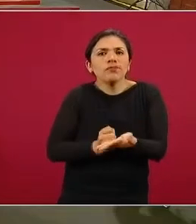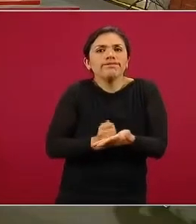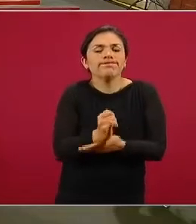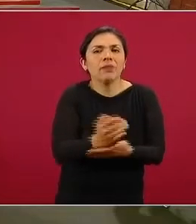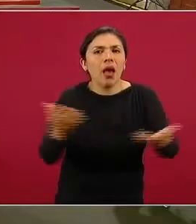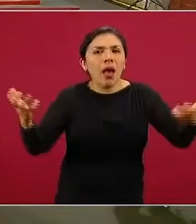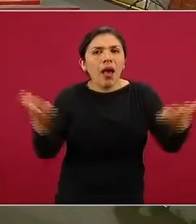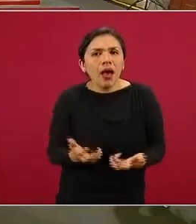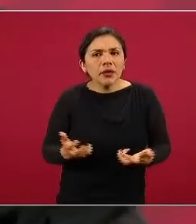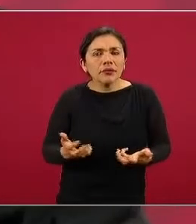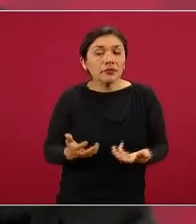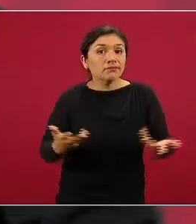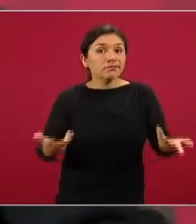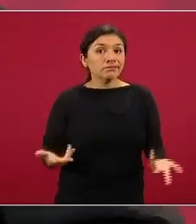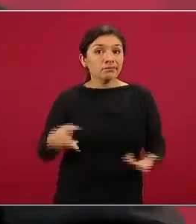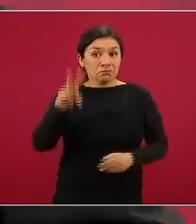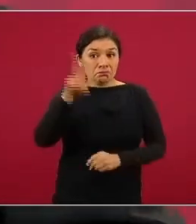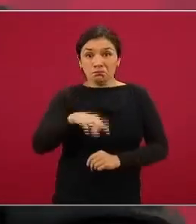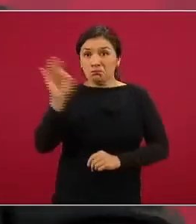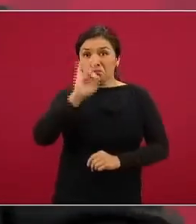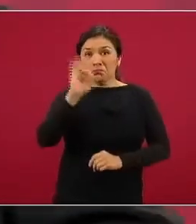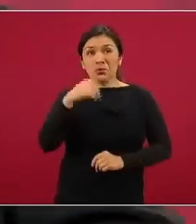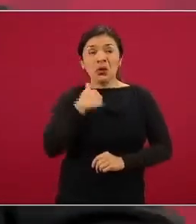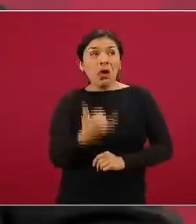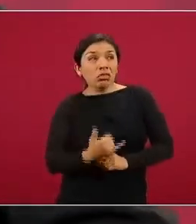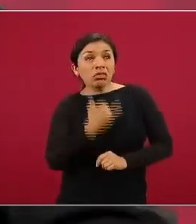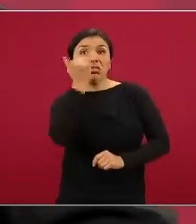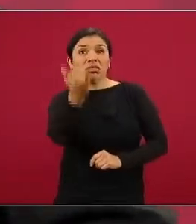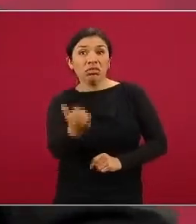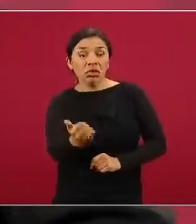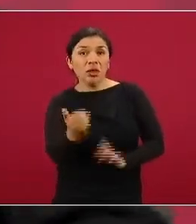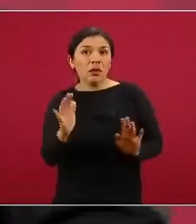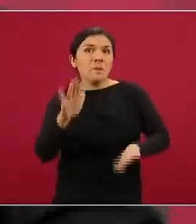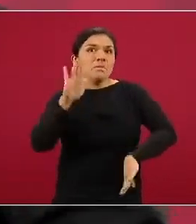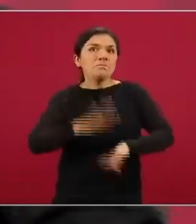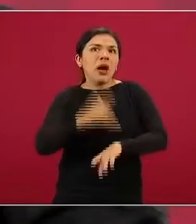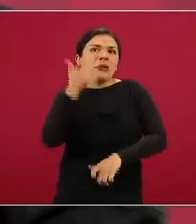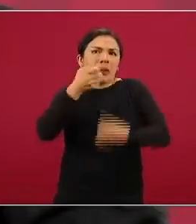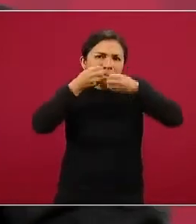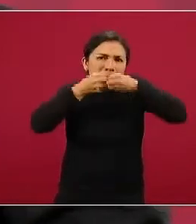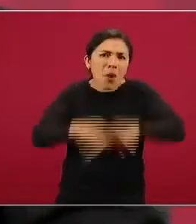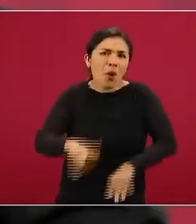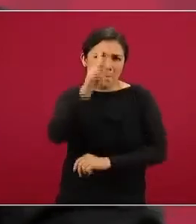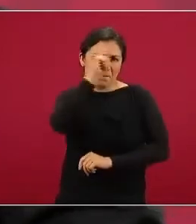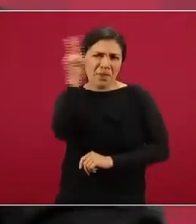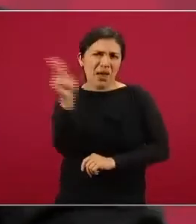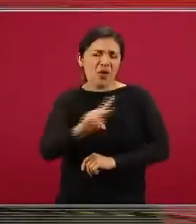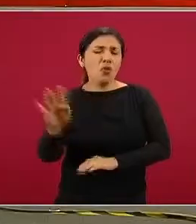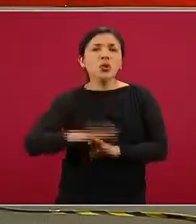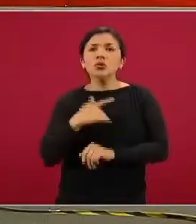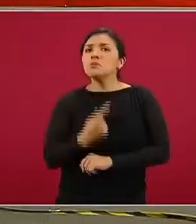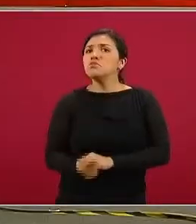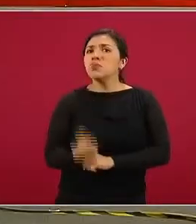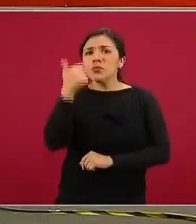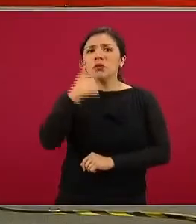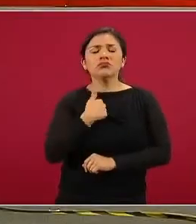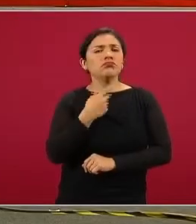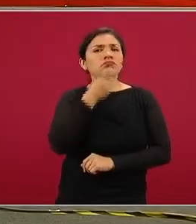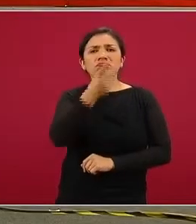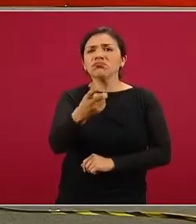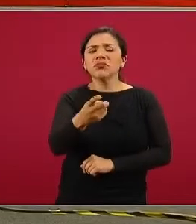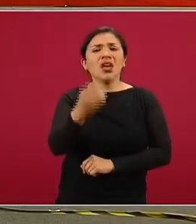que, pues si nos hubiésemos equivocado, hubiese costado mucho dinero, porque fuimos los primeros en